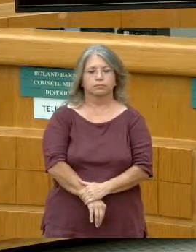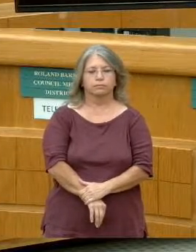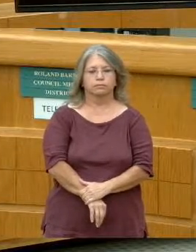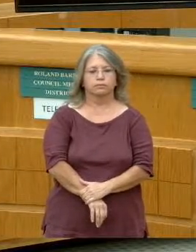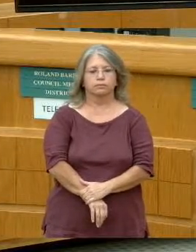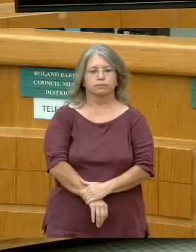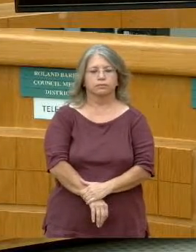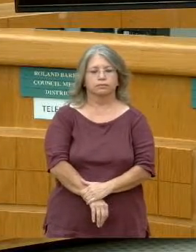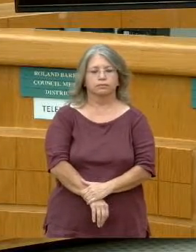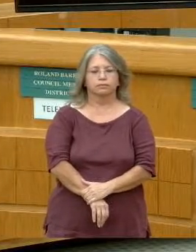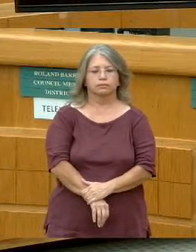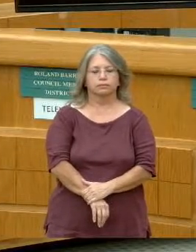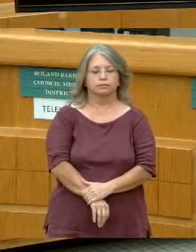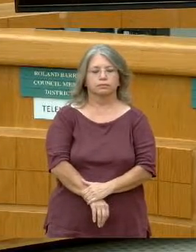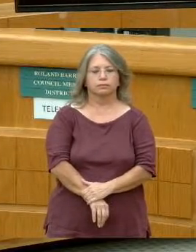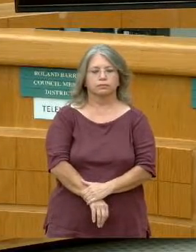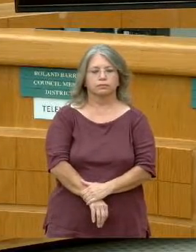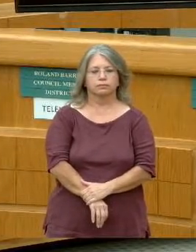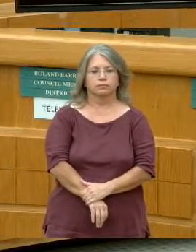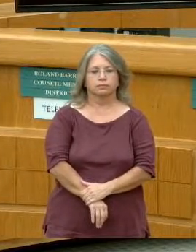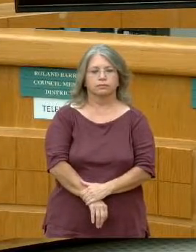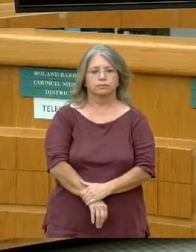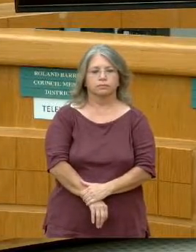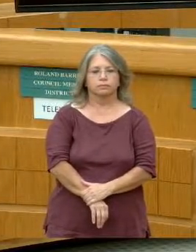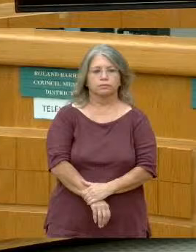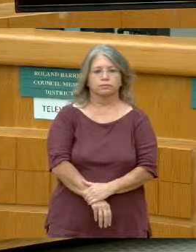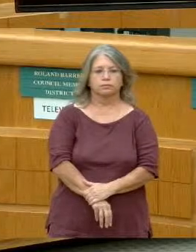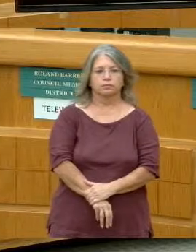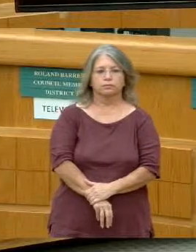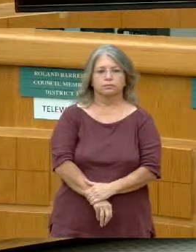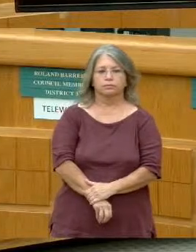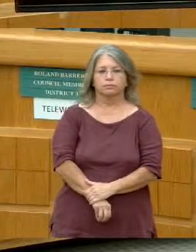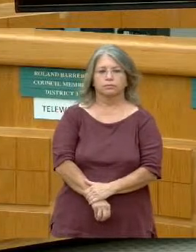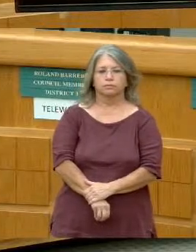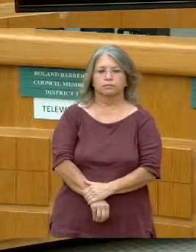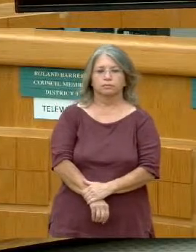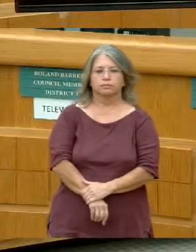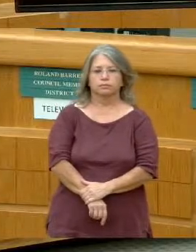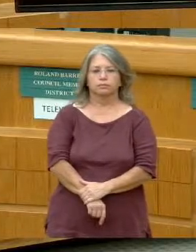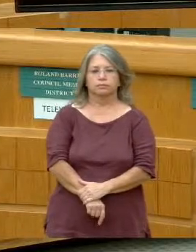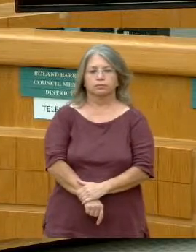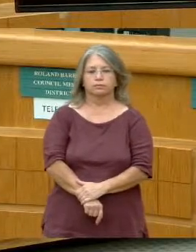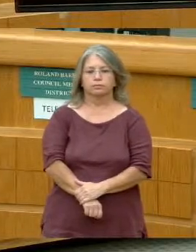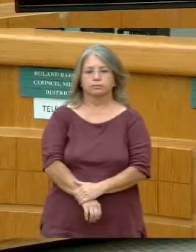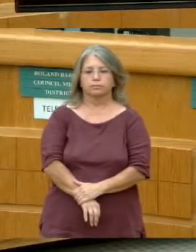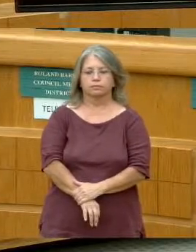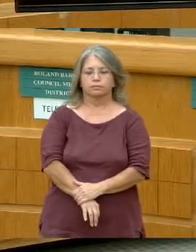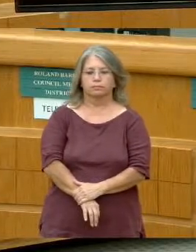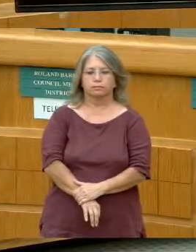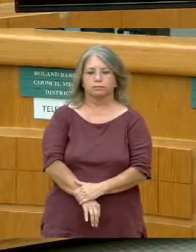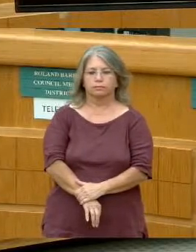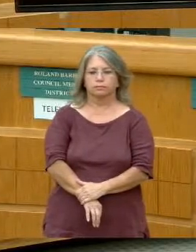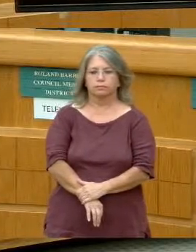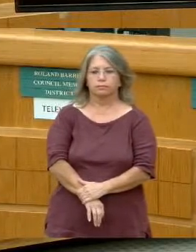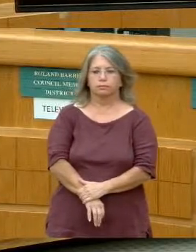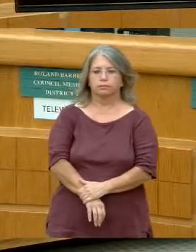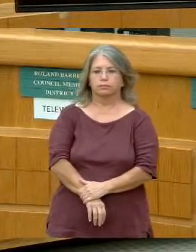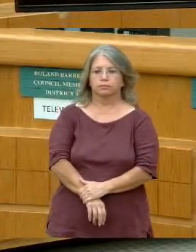unidad de cuidados intensivos, pero si continuamos con las medidas adecuadas, los números bajarán. El